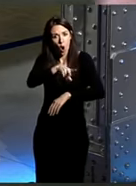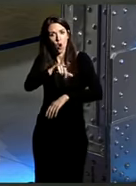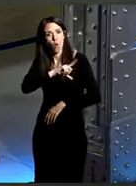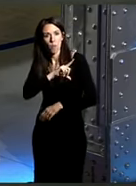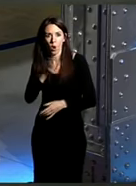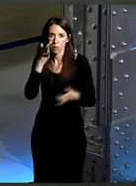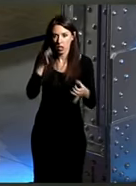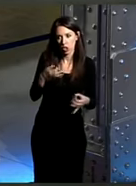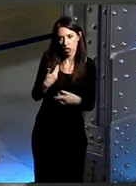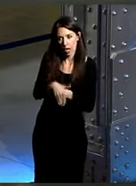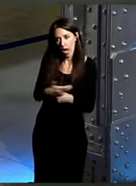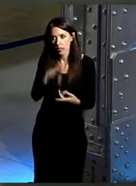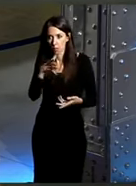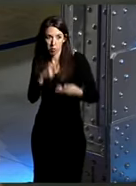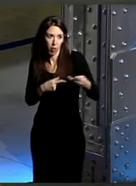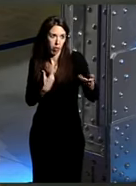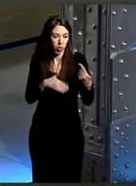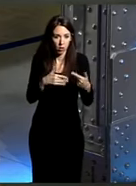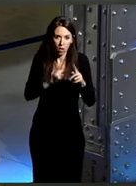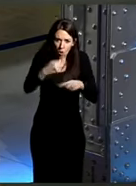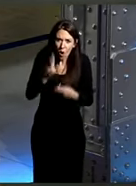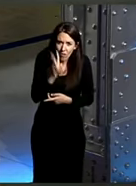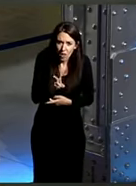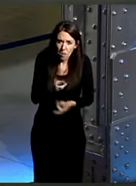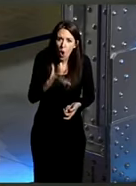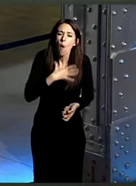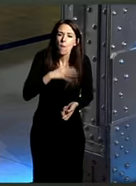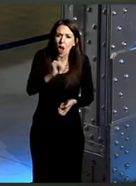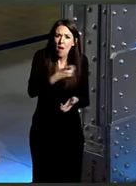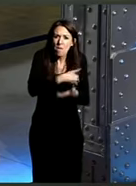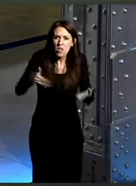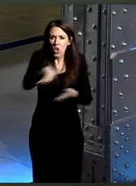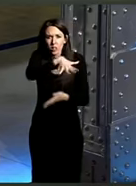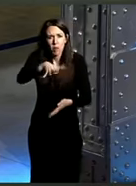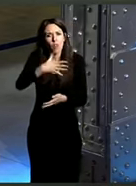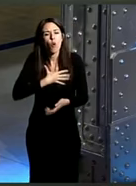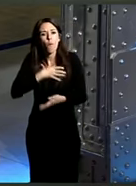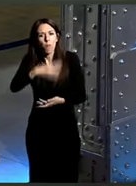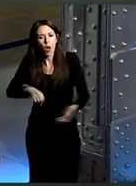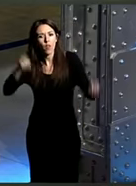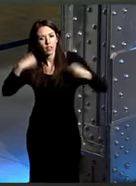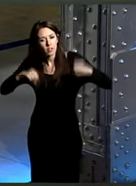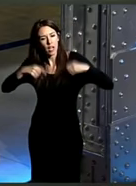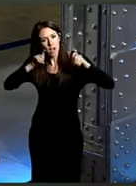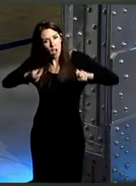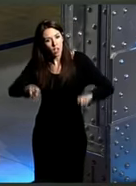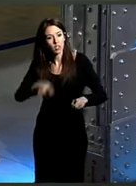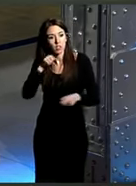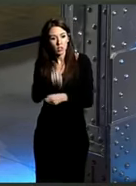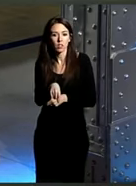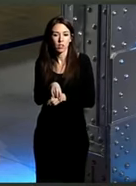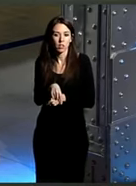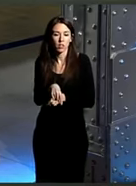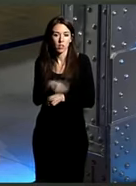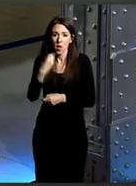porque es peligrosa la calle. Después vemos. Pero hay millones de espacios donde se podrían entrenar. Y eso